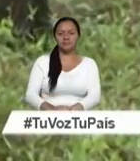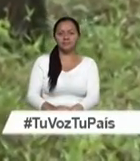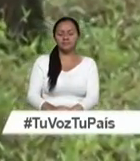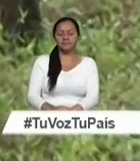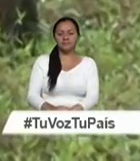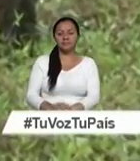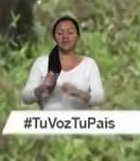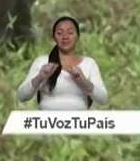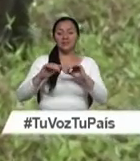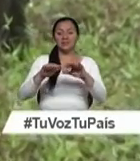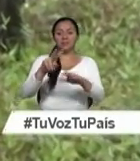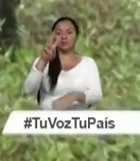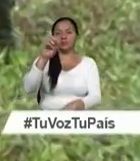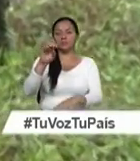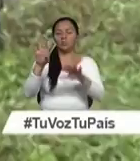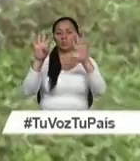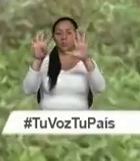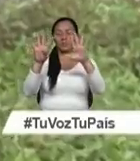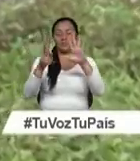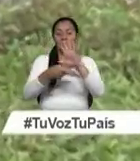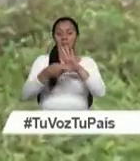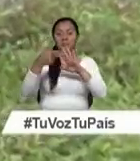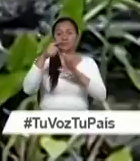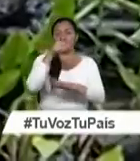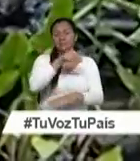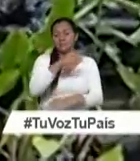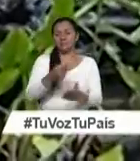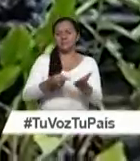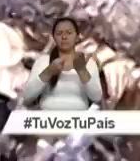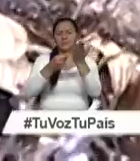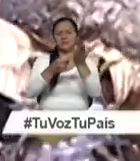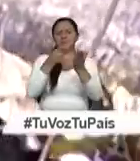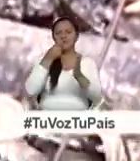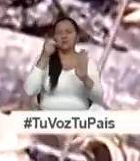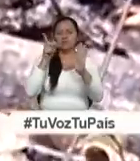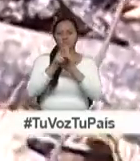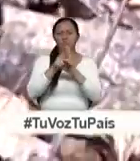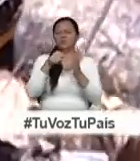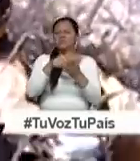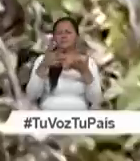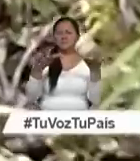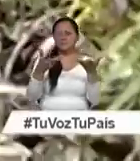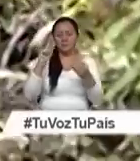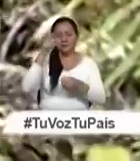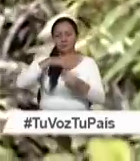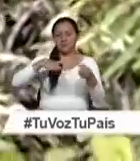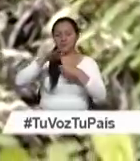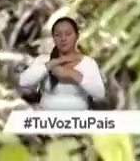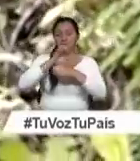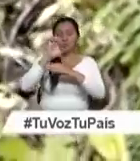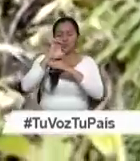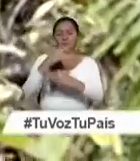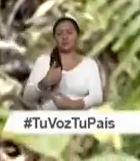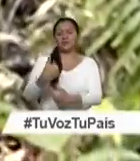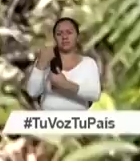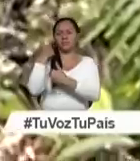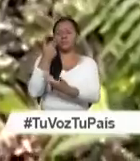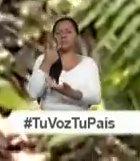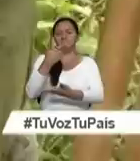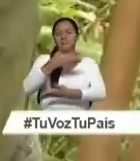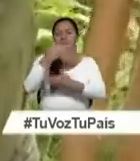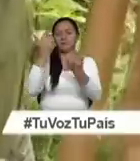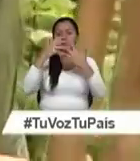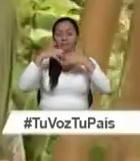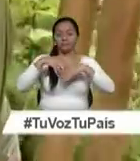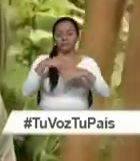En septiembre de 2009, Chevron y Texaco presentaron una demanda arbitral para que el Estado ecuatoriano sea declarado responsable de fraude